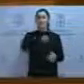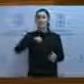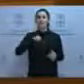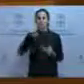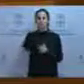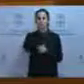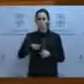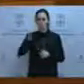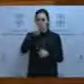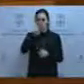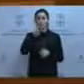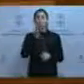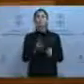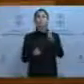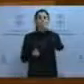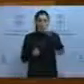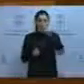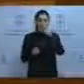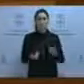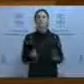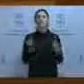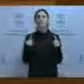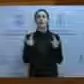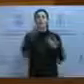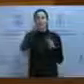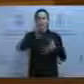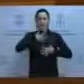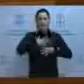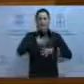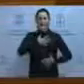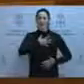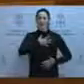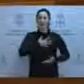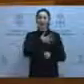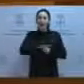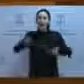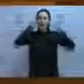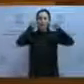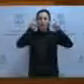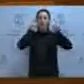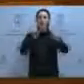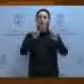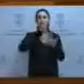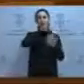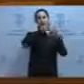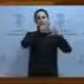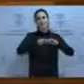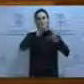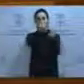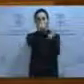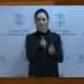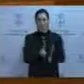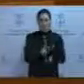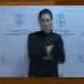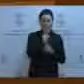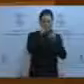que tienen, y quiero recordar, competencia exclusiva en esta materia, a que apliquen presupuestos y